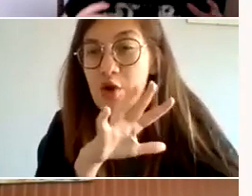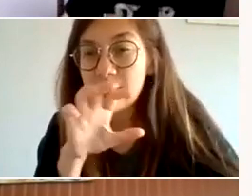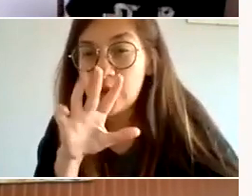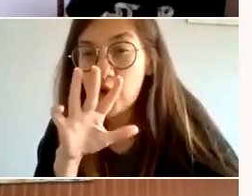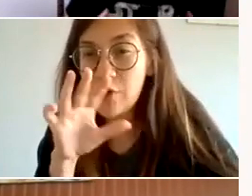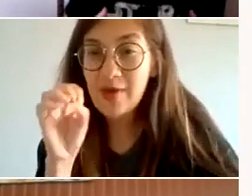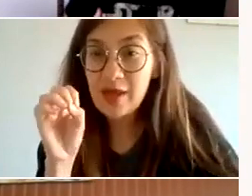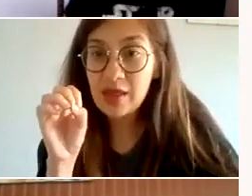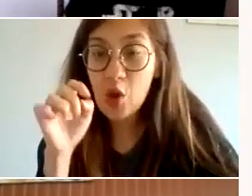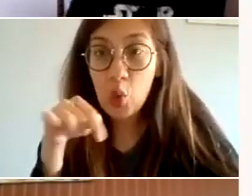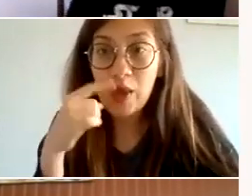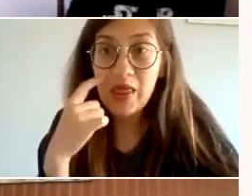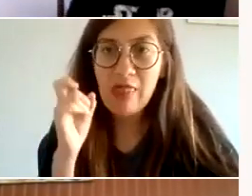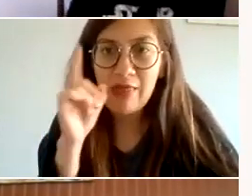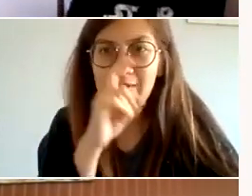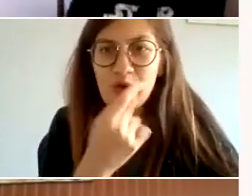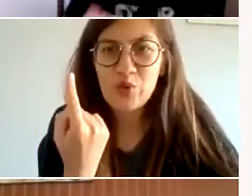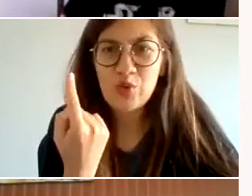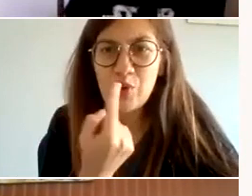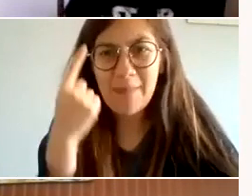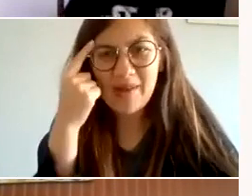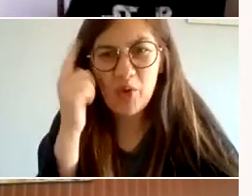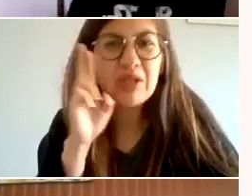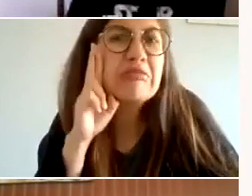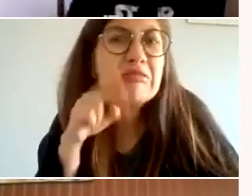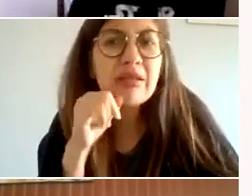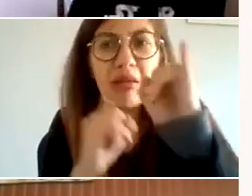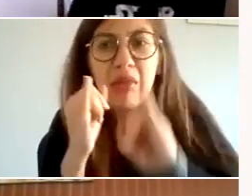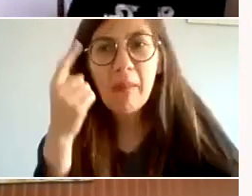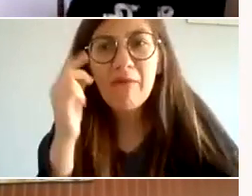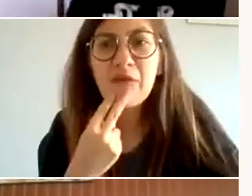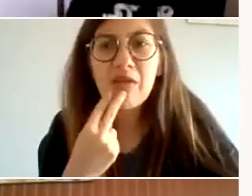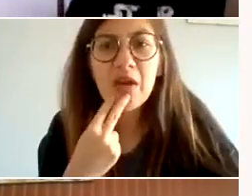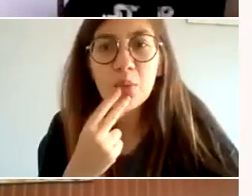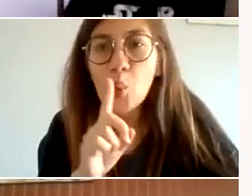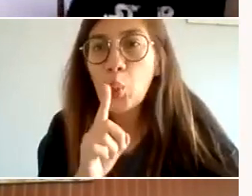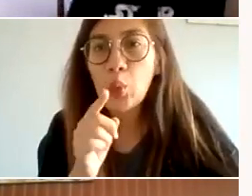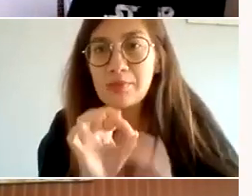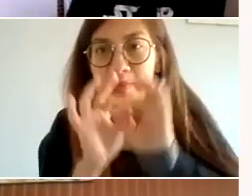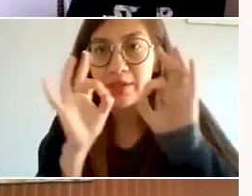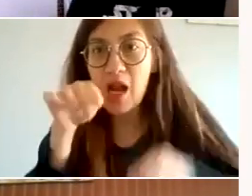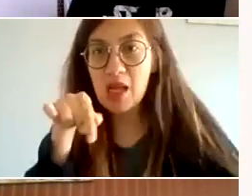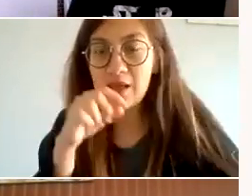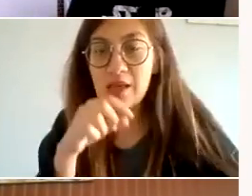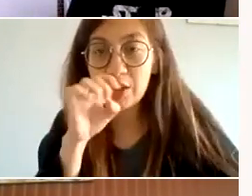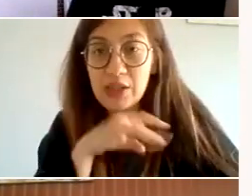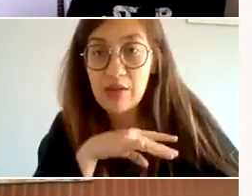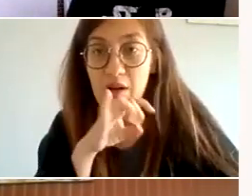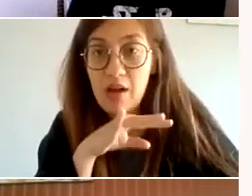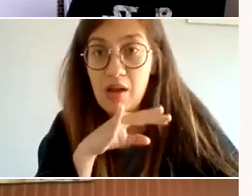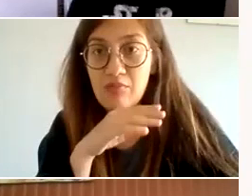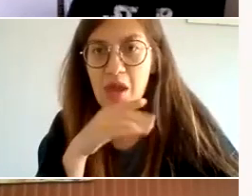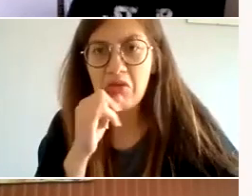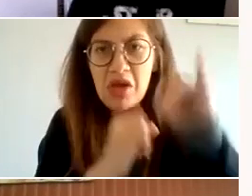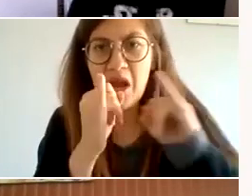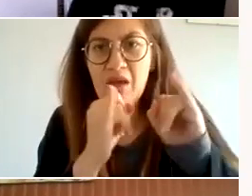es difícil que alguien esté, especialmente en nuestro país, esté restringido de él. En algún punto